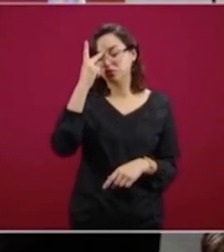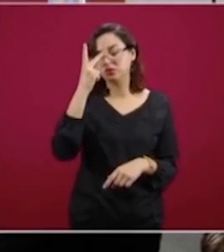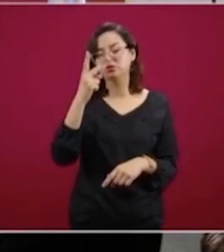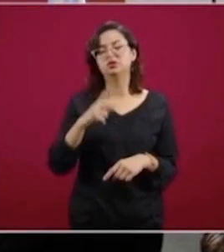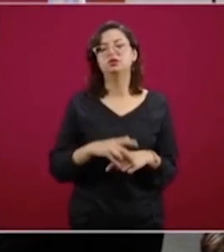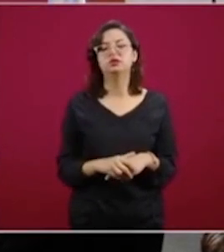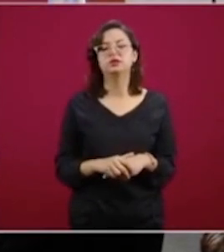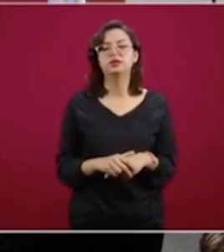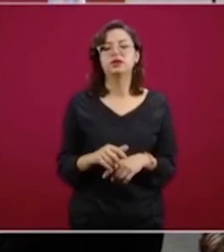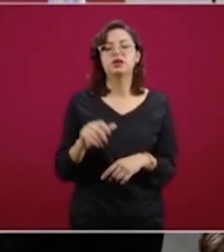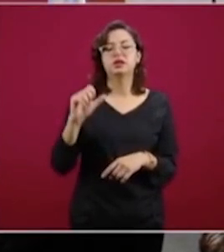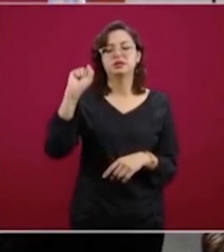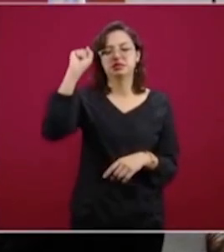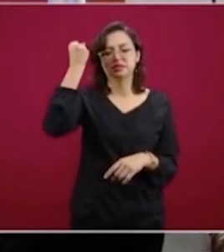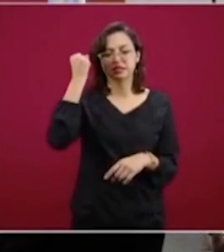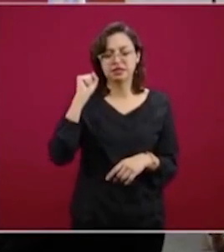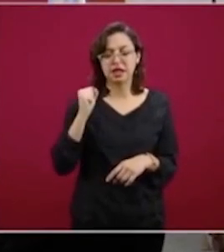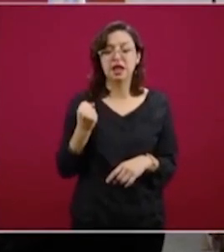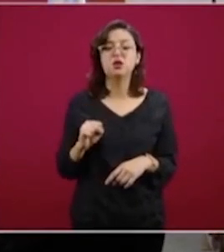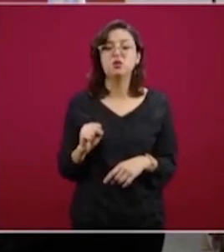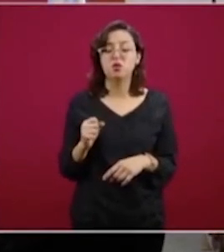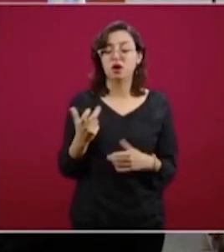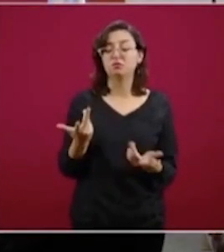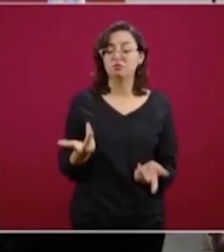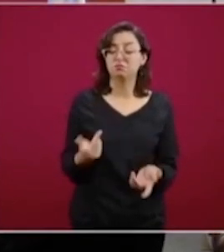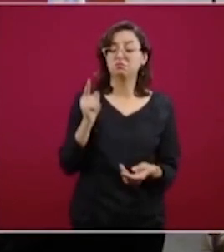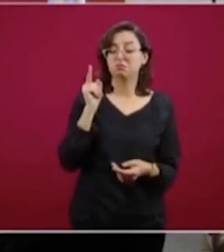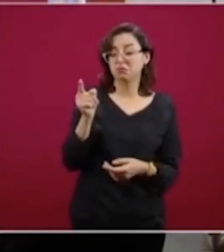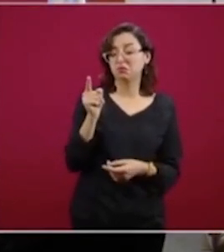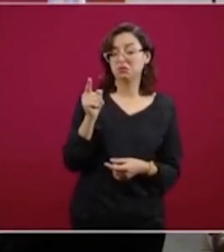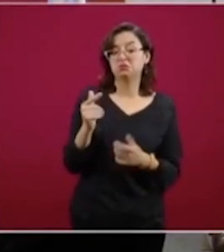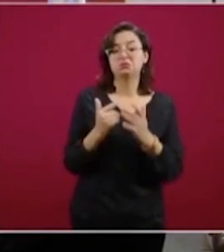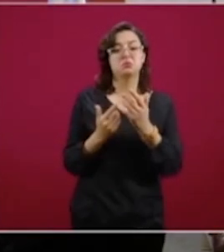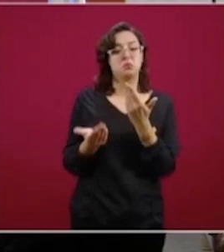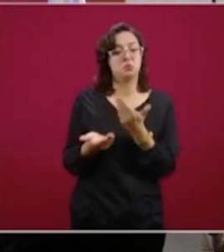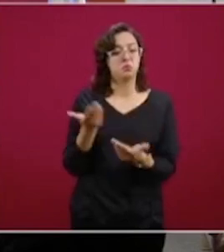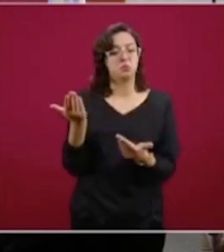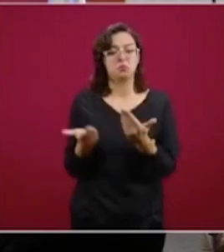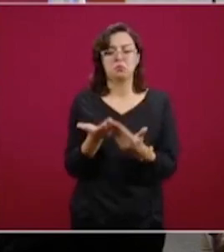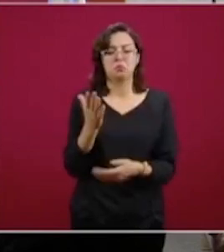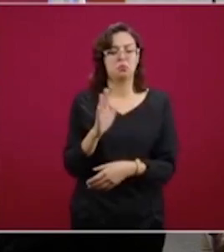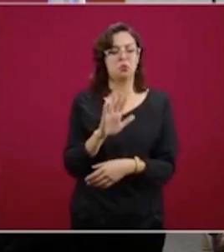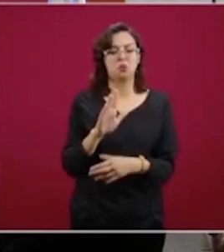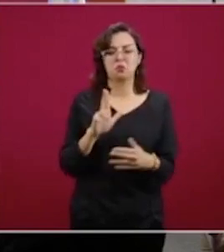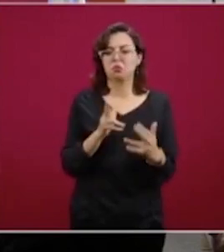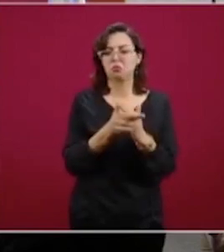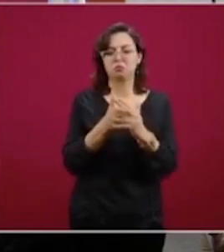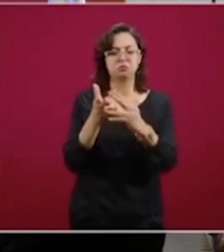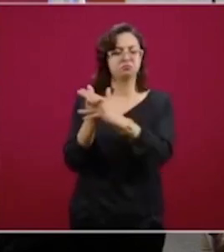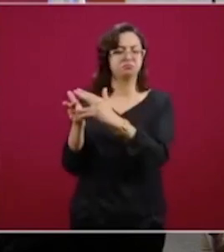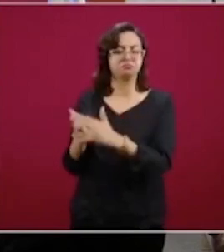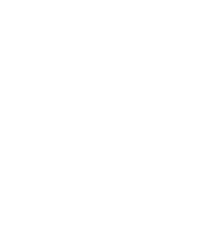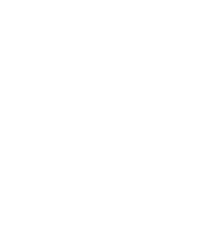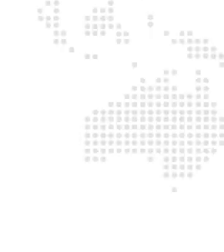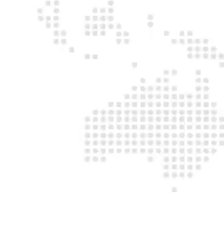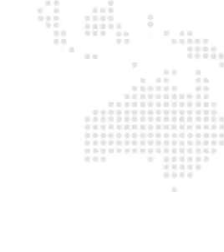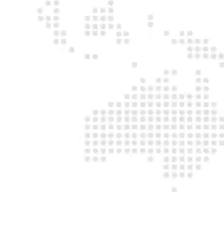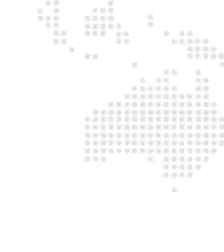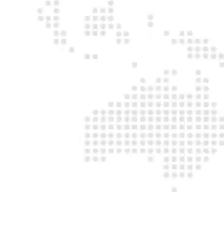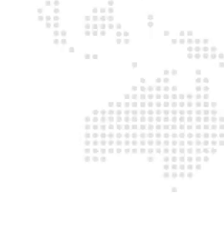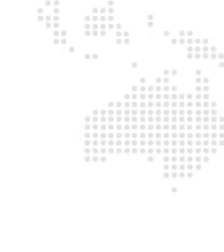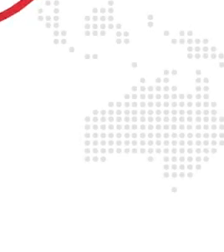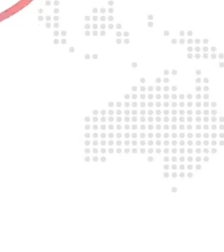la media. Sinaloa incluso es un estado que tiene un bajo número de homicidios dolosos.